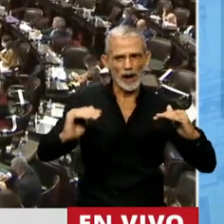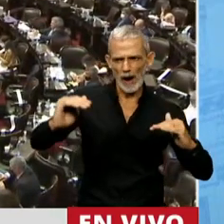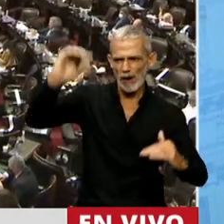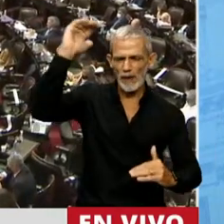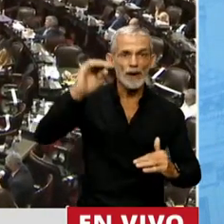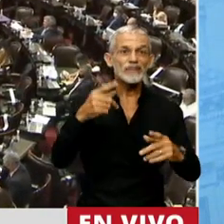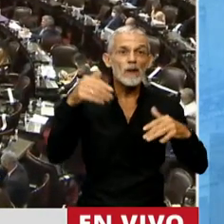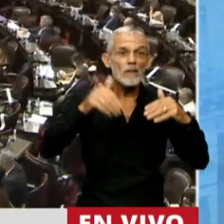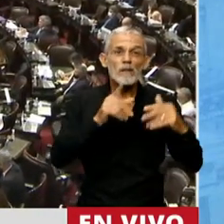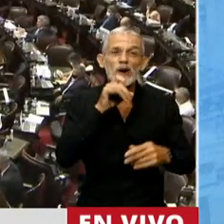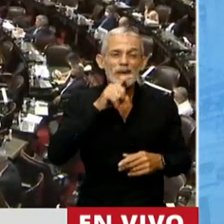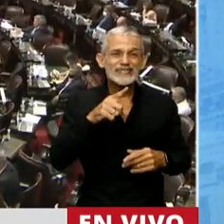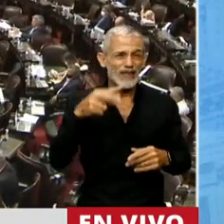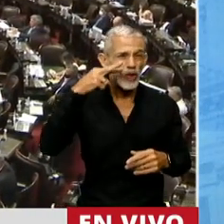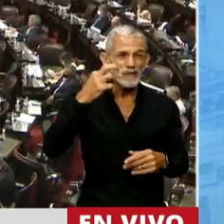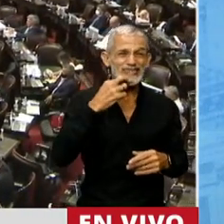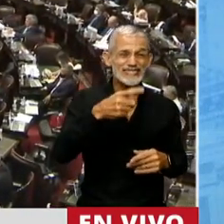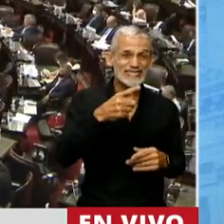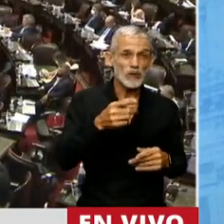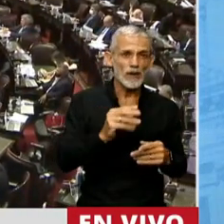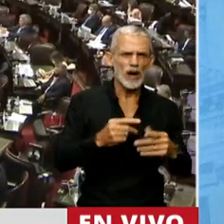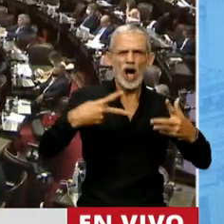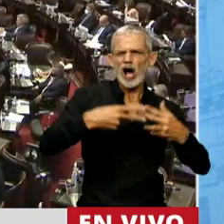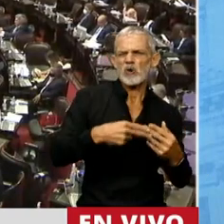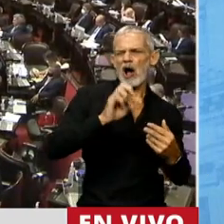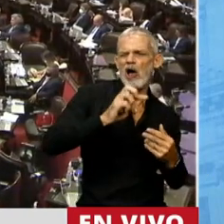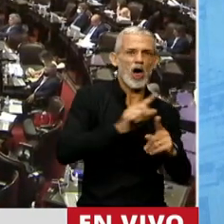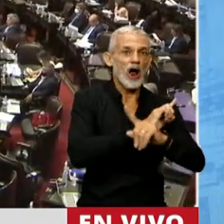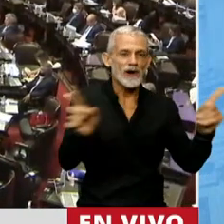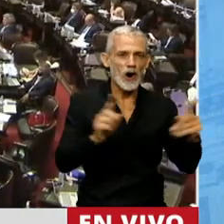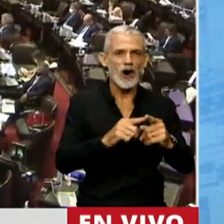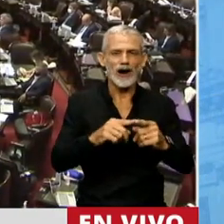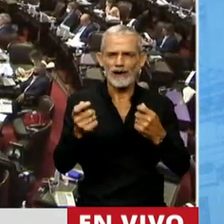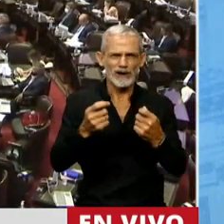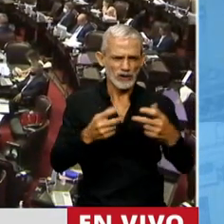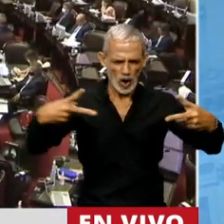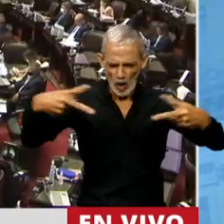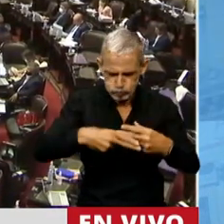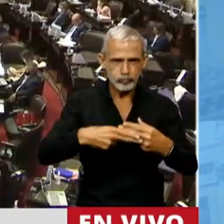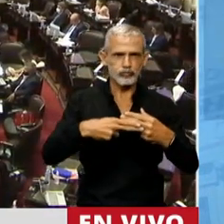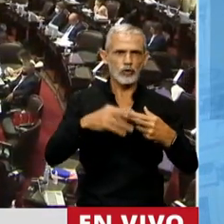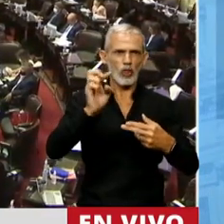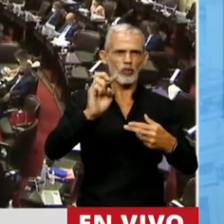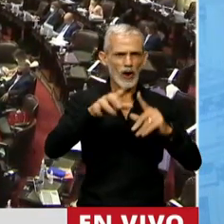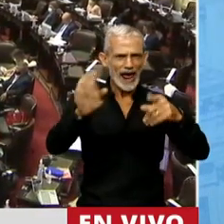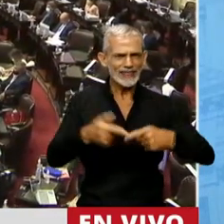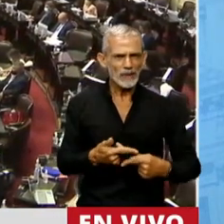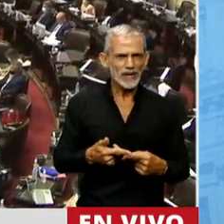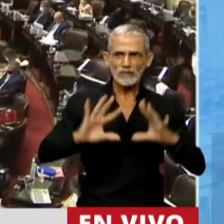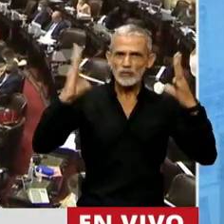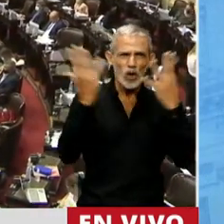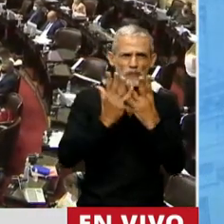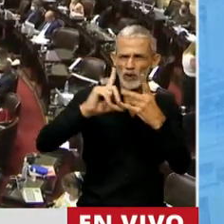en 2019 de ni cepo ni especulación a meter un tremendo cepo cambiario que nos aleja cada vez más del